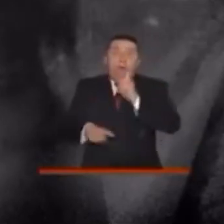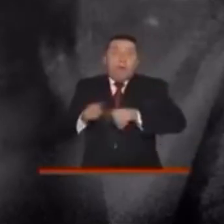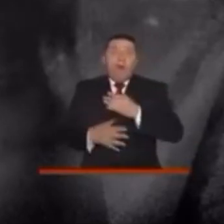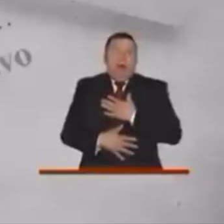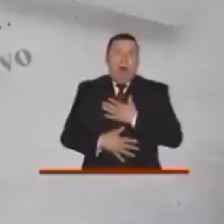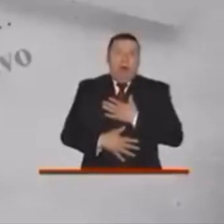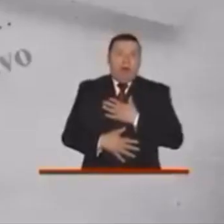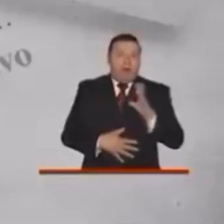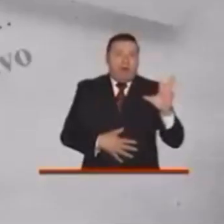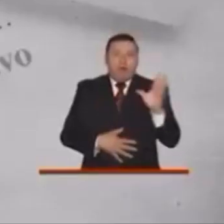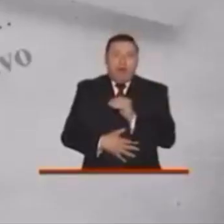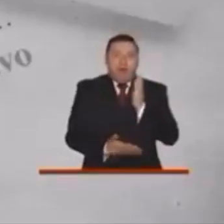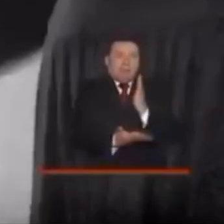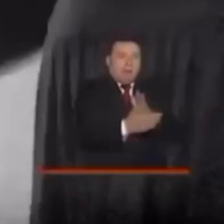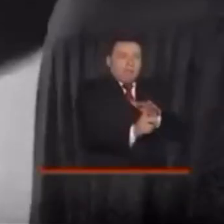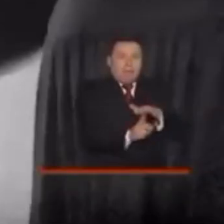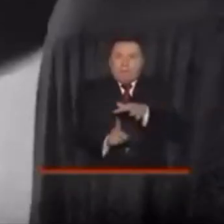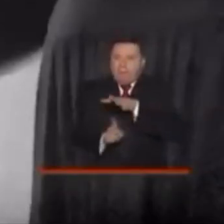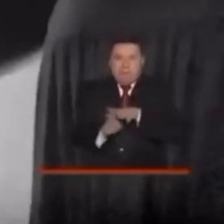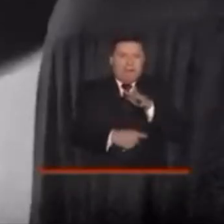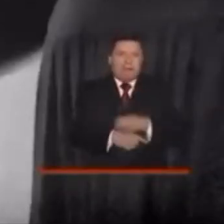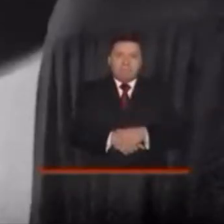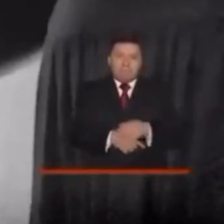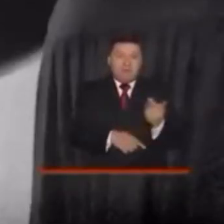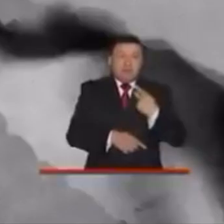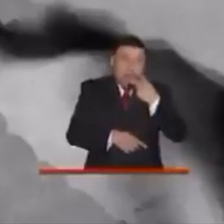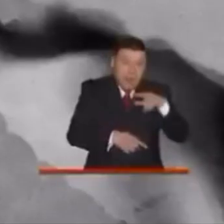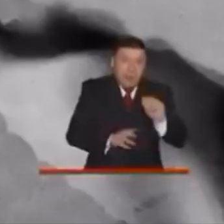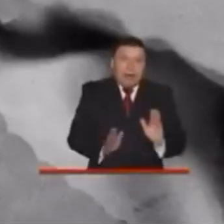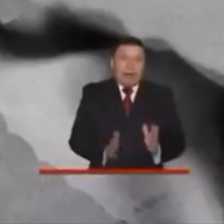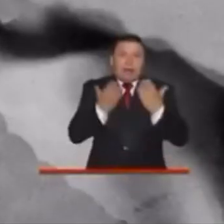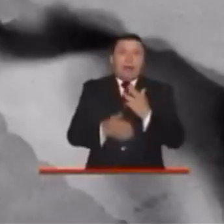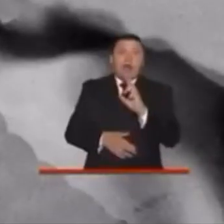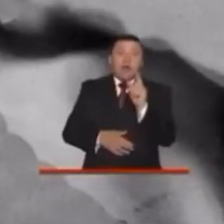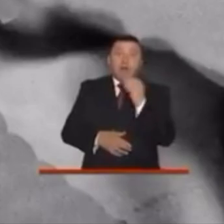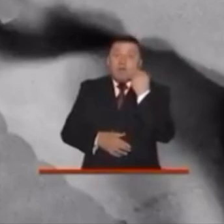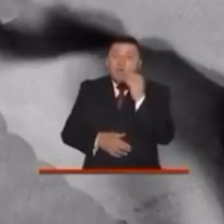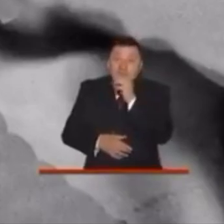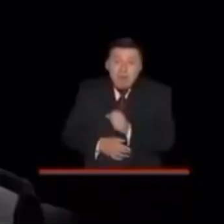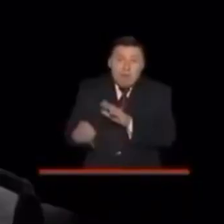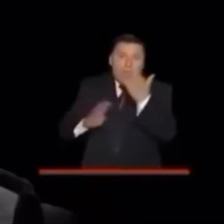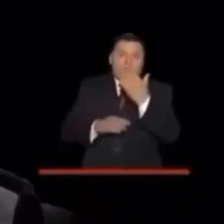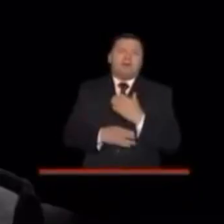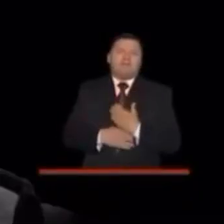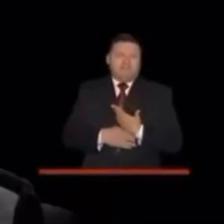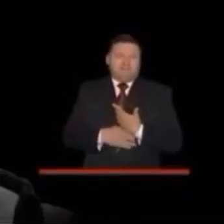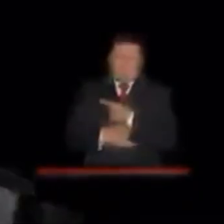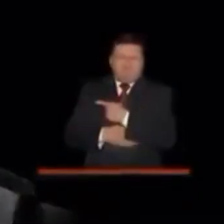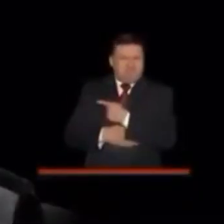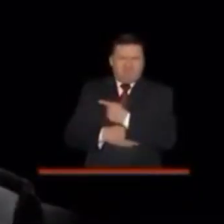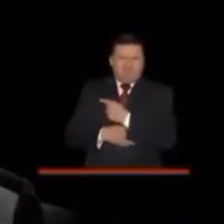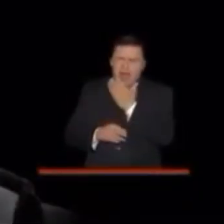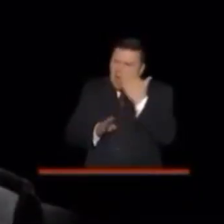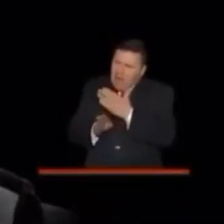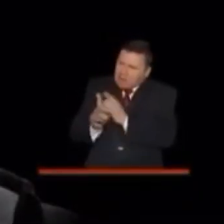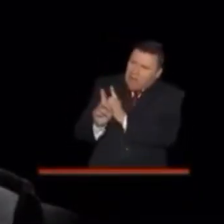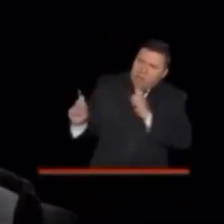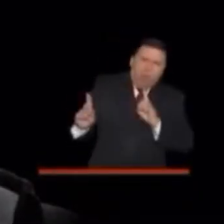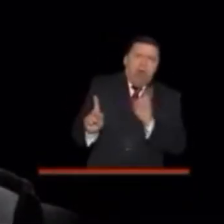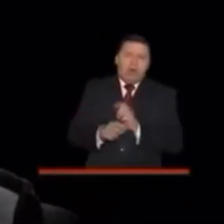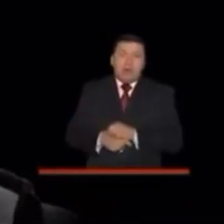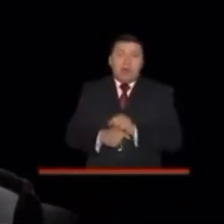respirar todas son positivo paula y camila se recuperan rosa fallece camila porque no tomas la distancia mínima